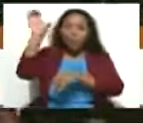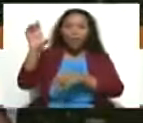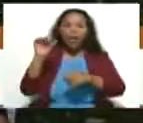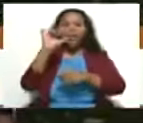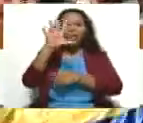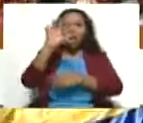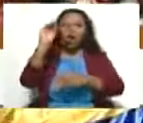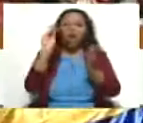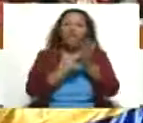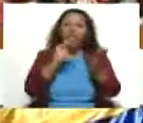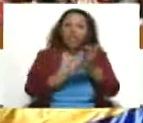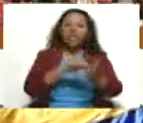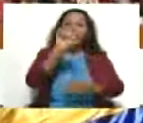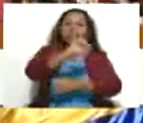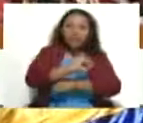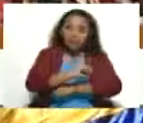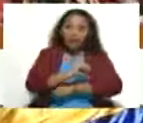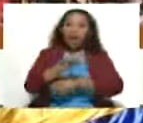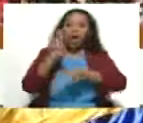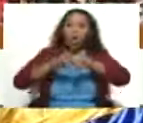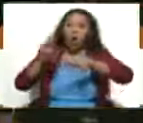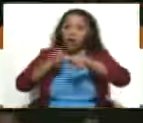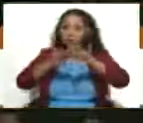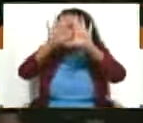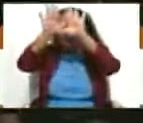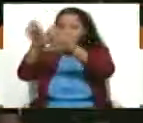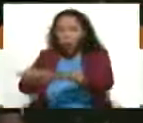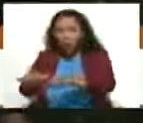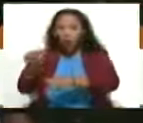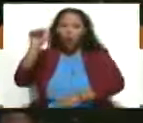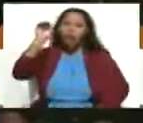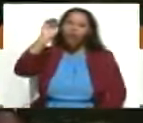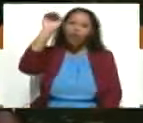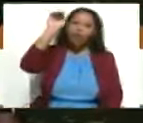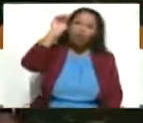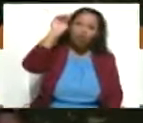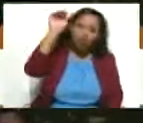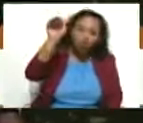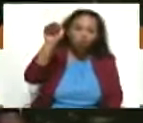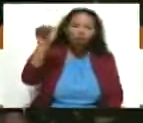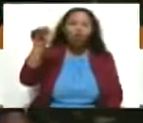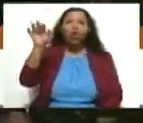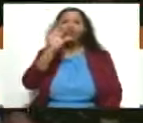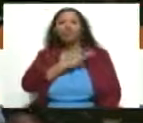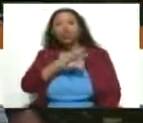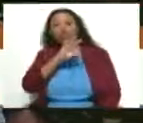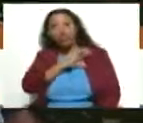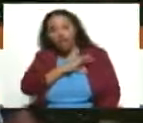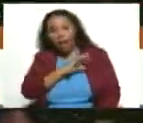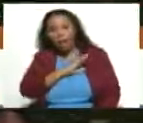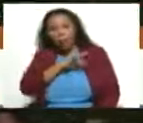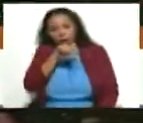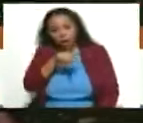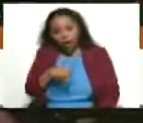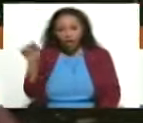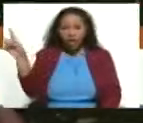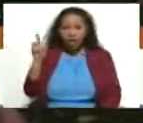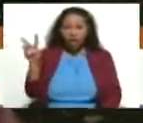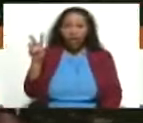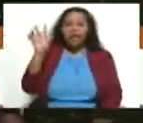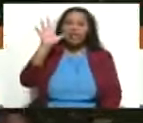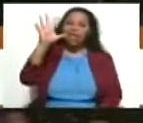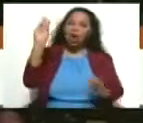sí por los niños, 5 veces sí por el futuro, 5 veces sí por la soberanía, 5 veces sí por la